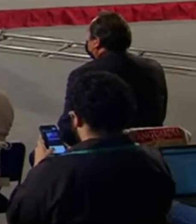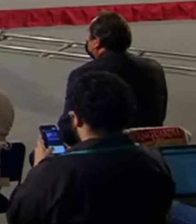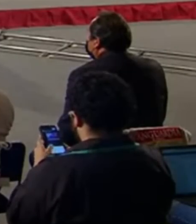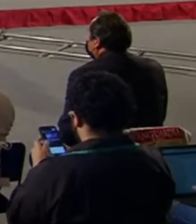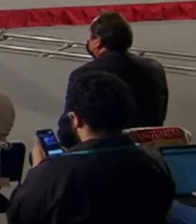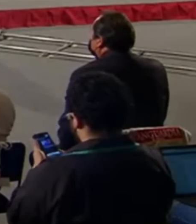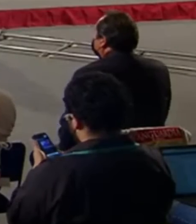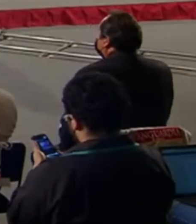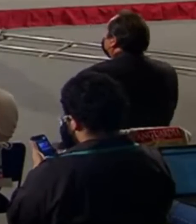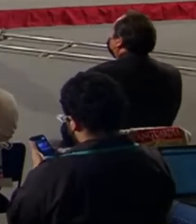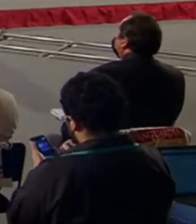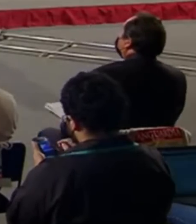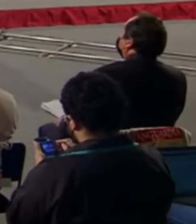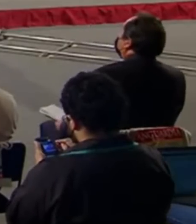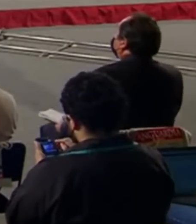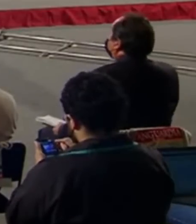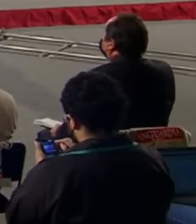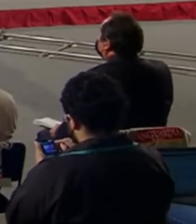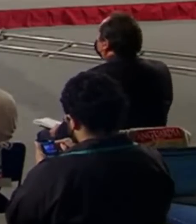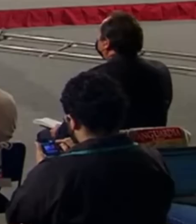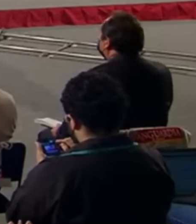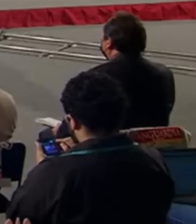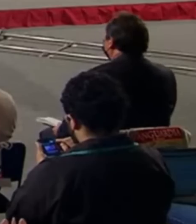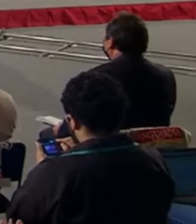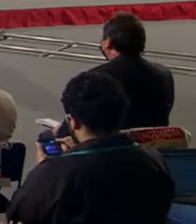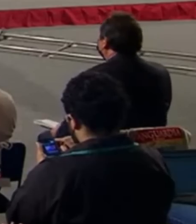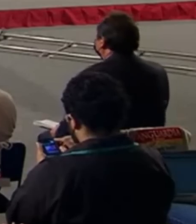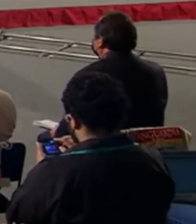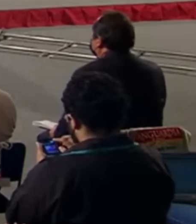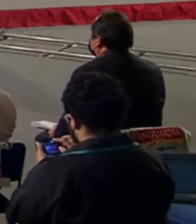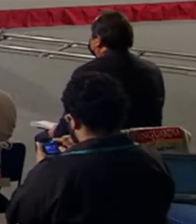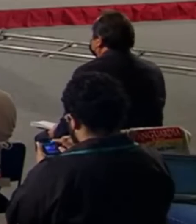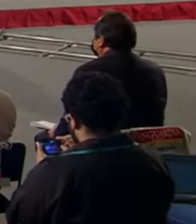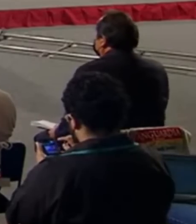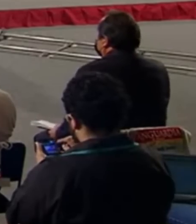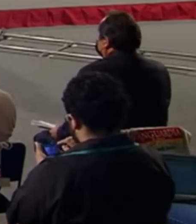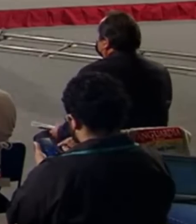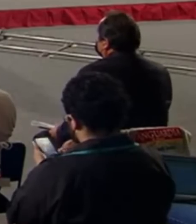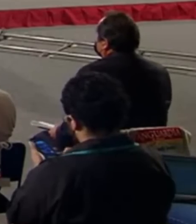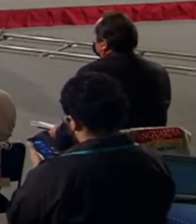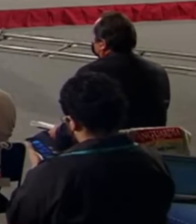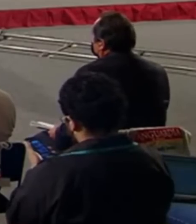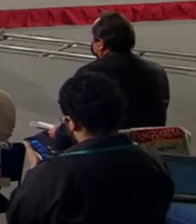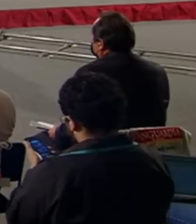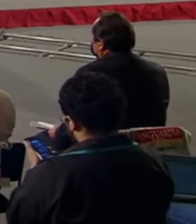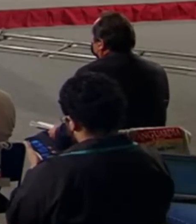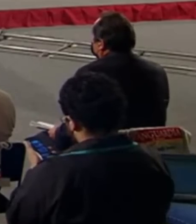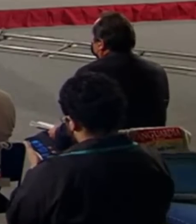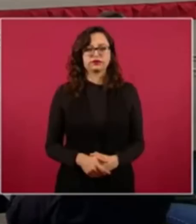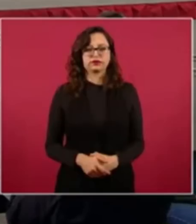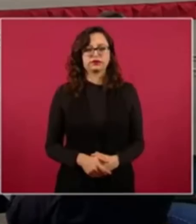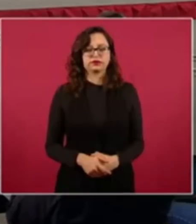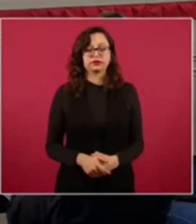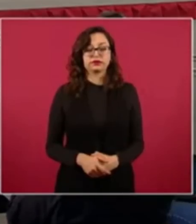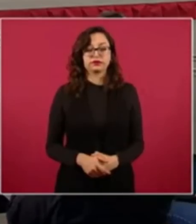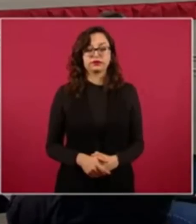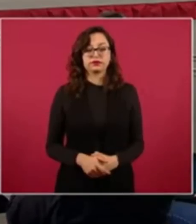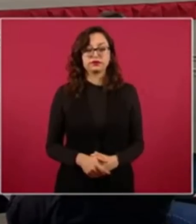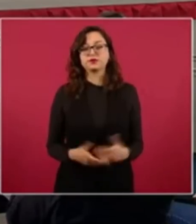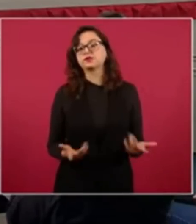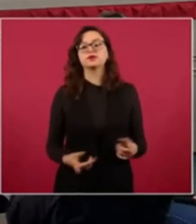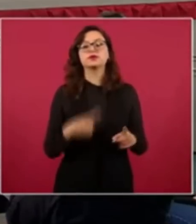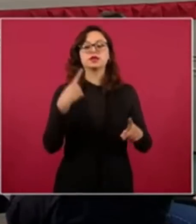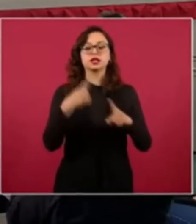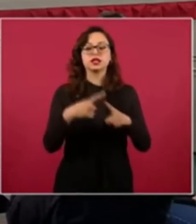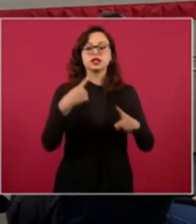Ahora bien, ¿quiénes promocionaron esta campaña? Voy a tomar aire porque voy a mencionar bastantes